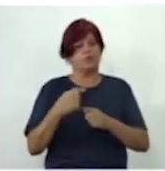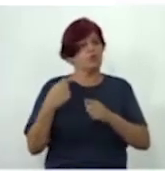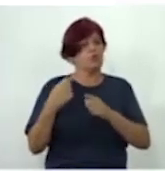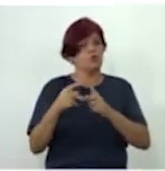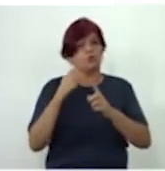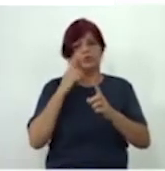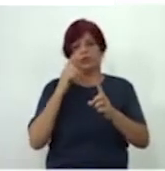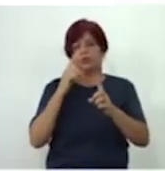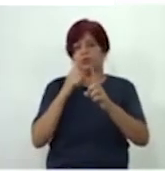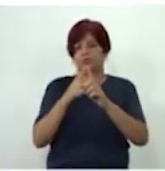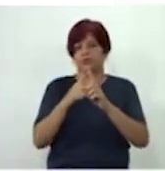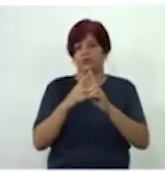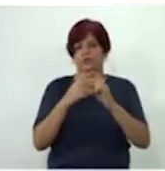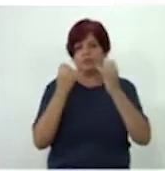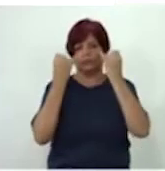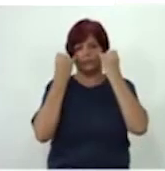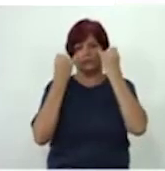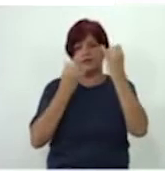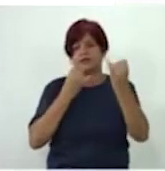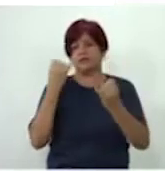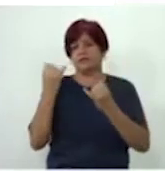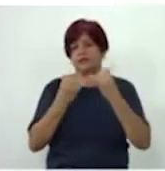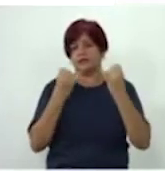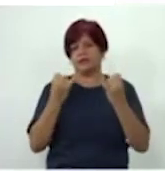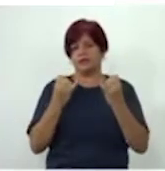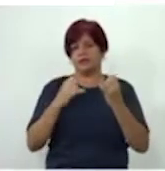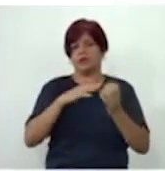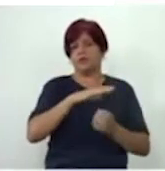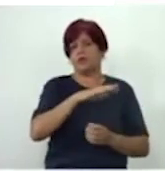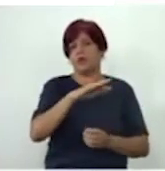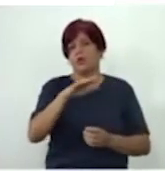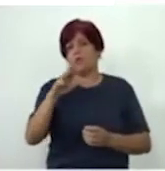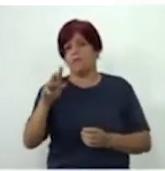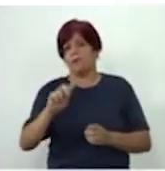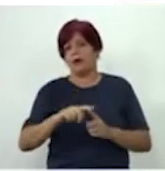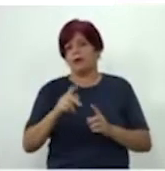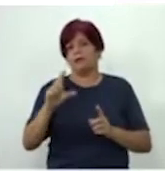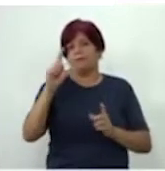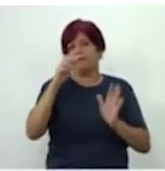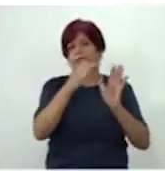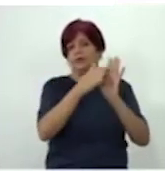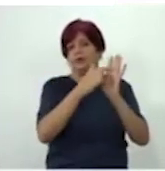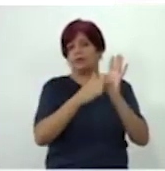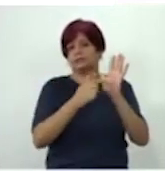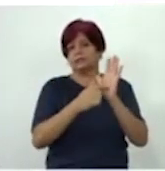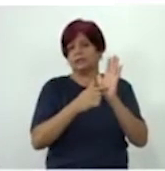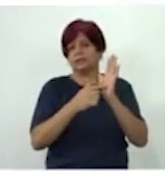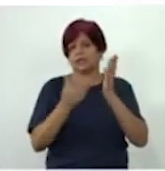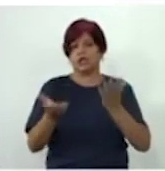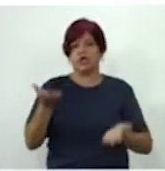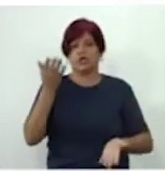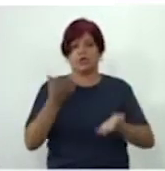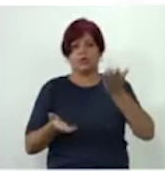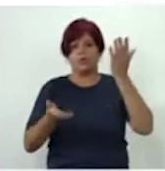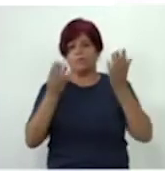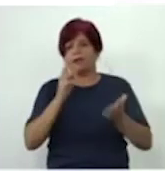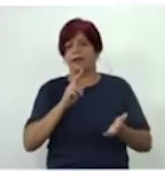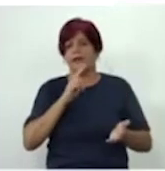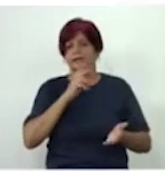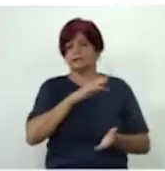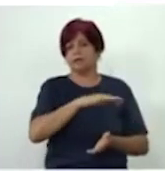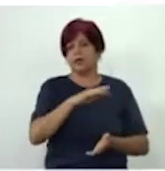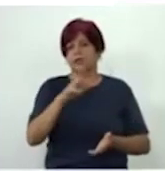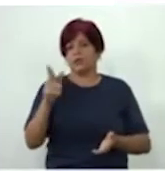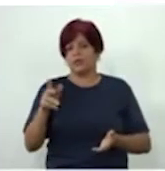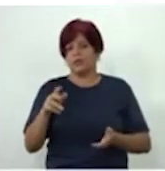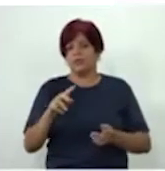es identificar los tipos de mares por sus características y comparar las aguas del mar con las aguas